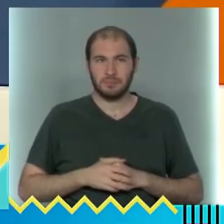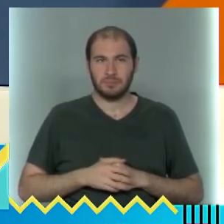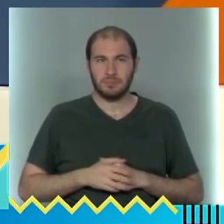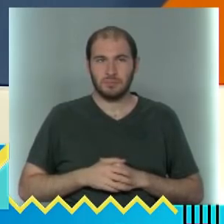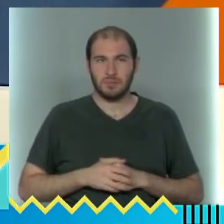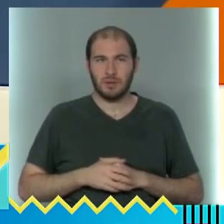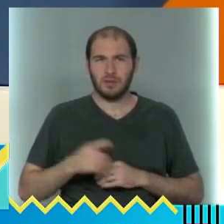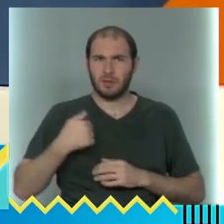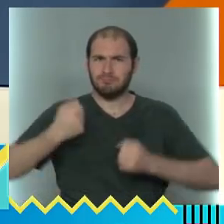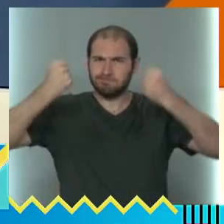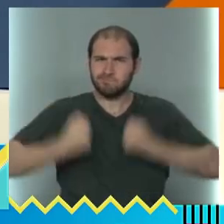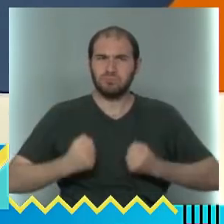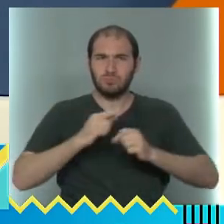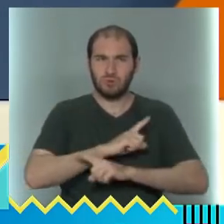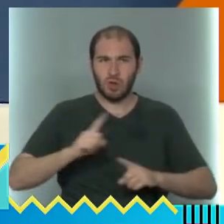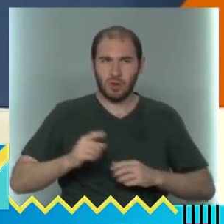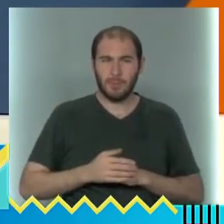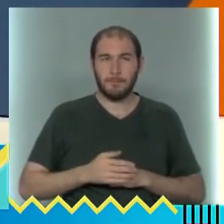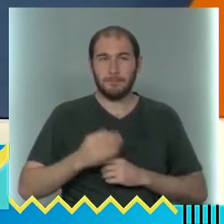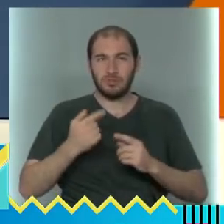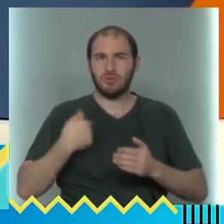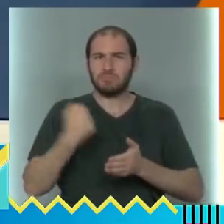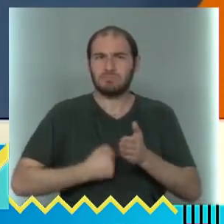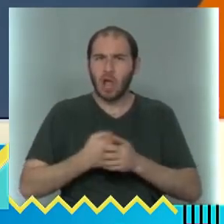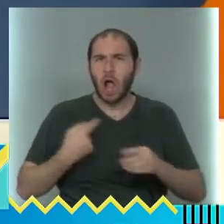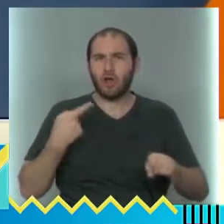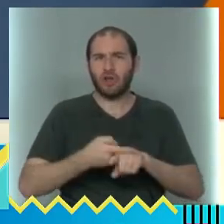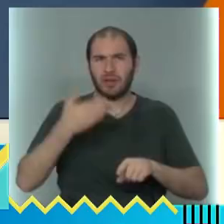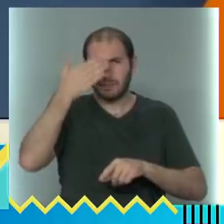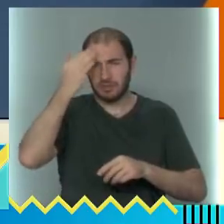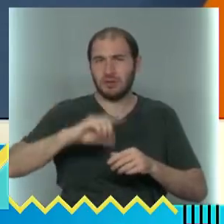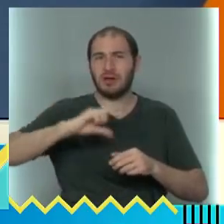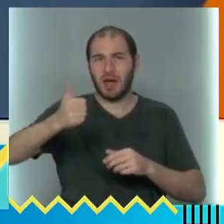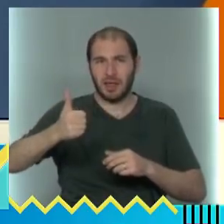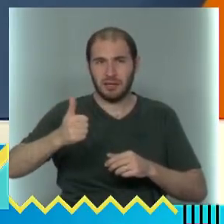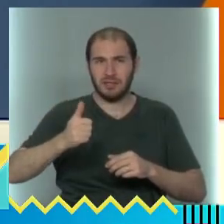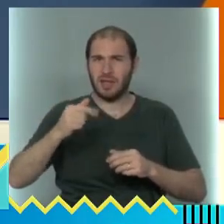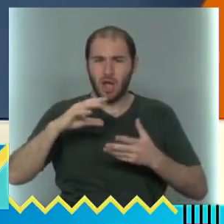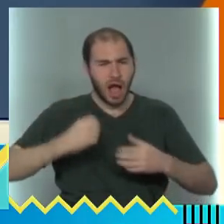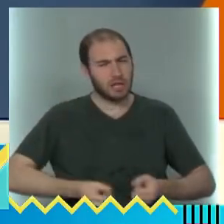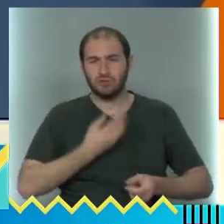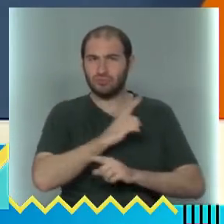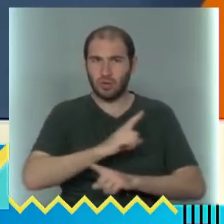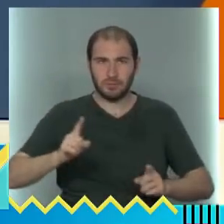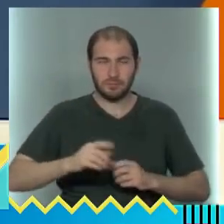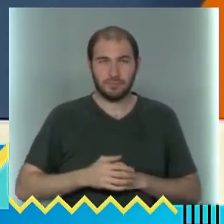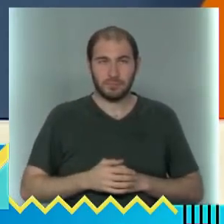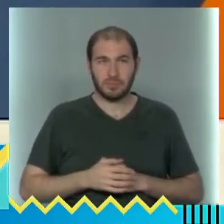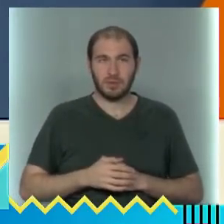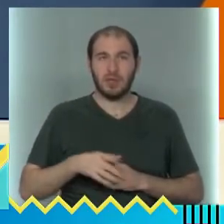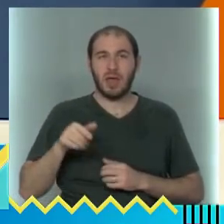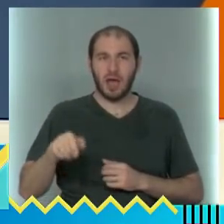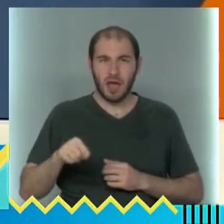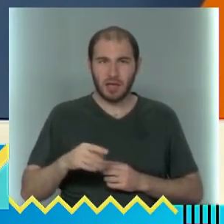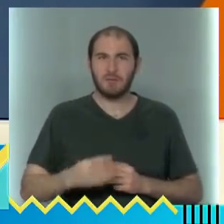no hay que empecinarse y vienen los pacientes y dicen, yo voy a luchar contra esta enfermedad y le voy a ganar. No es la actitud esa. Hay que